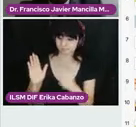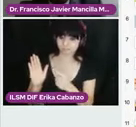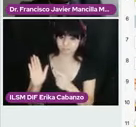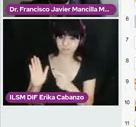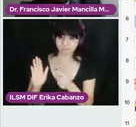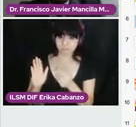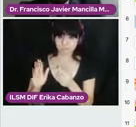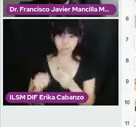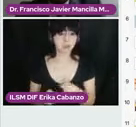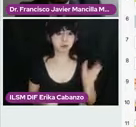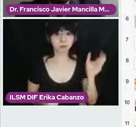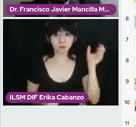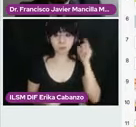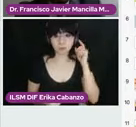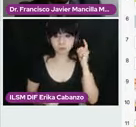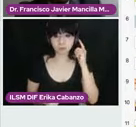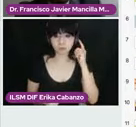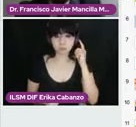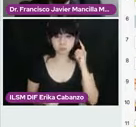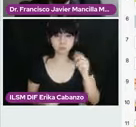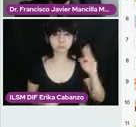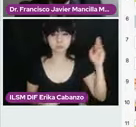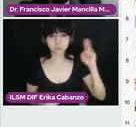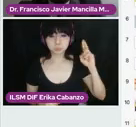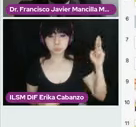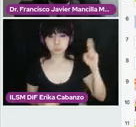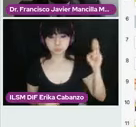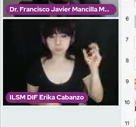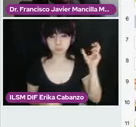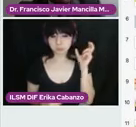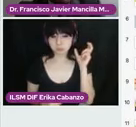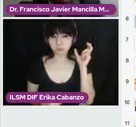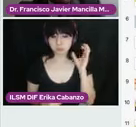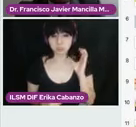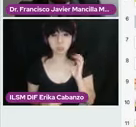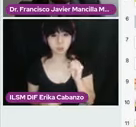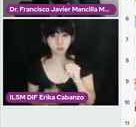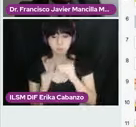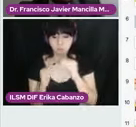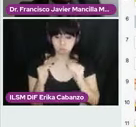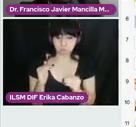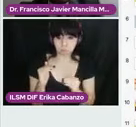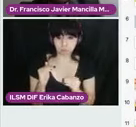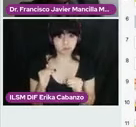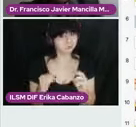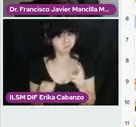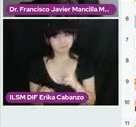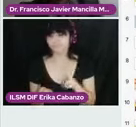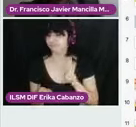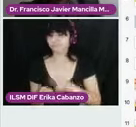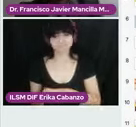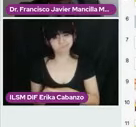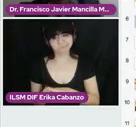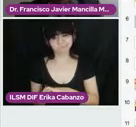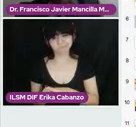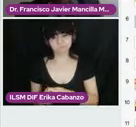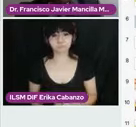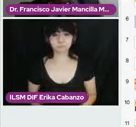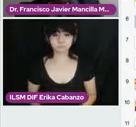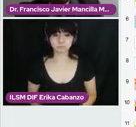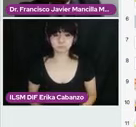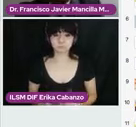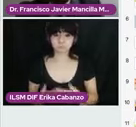zumbe y menos deje de oír, que un solo oído. Son los que tienen especial importancia. Las bilaterales, cuando